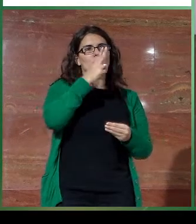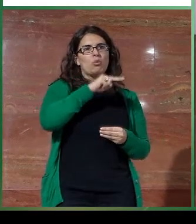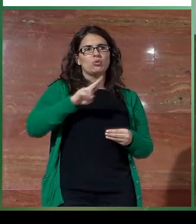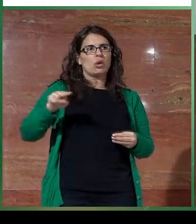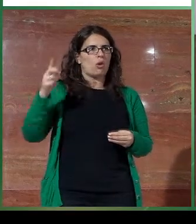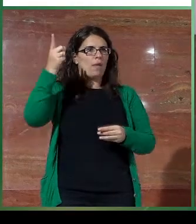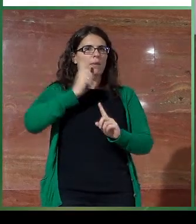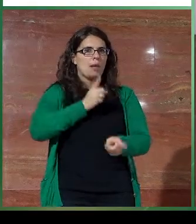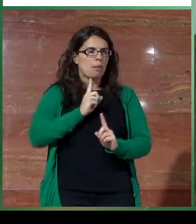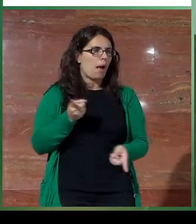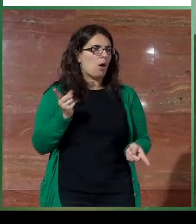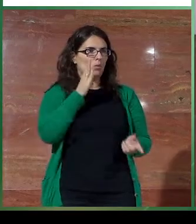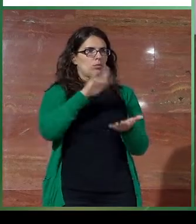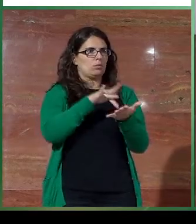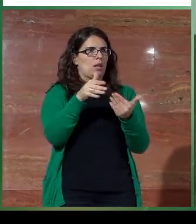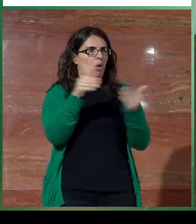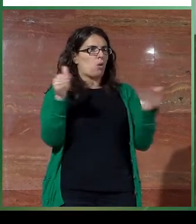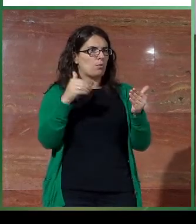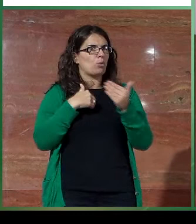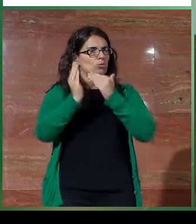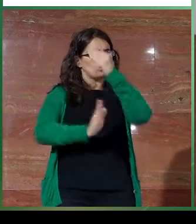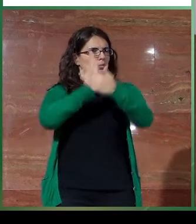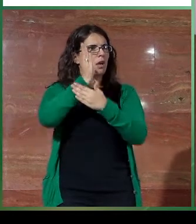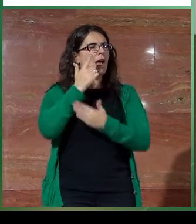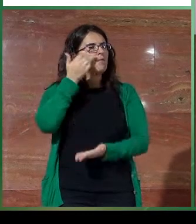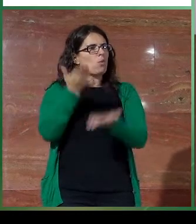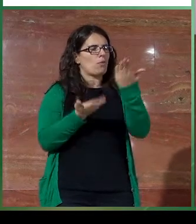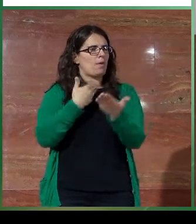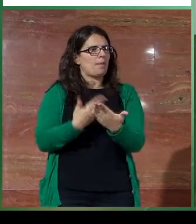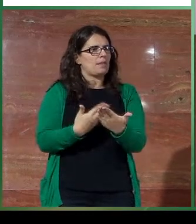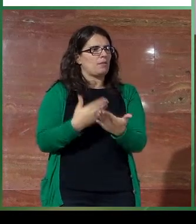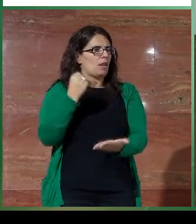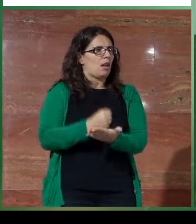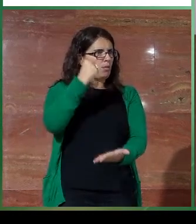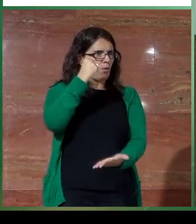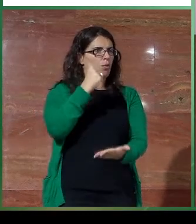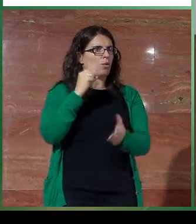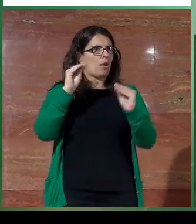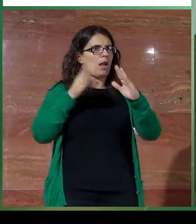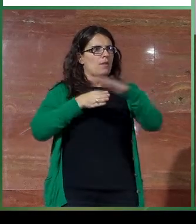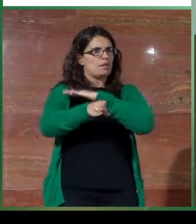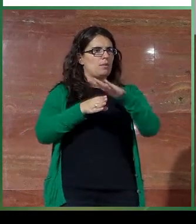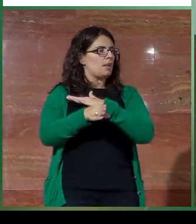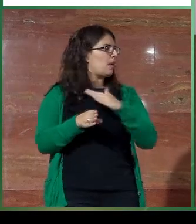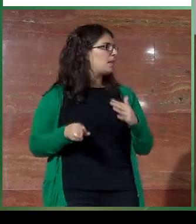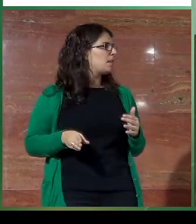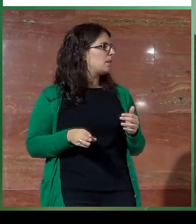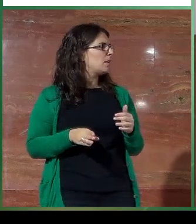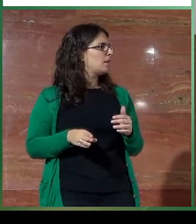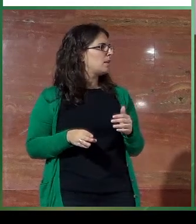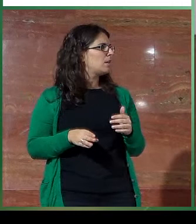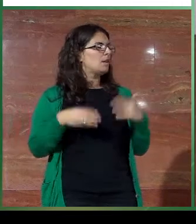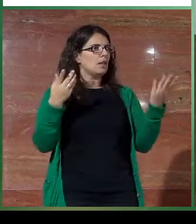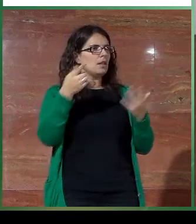lo inauguraron, nosotros fuimos incluso a hacer una evaluación de certificación de la accesibilidad del Museo Guggenheim y no os